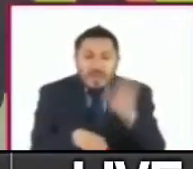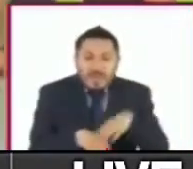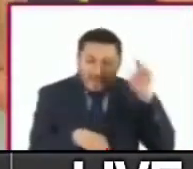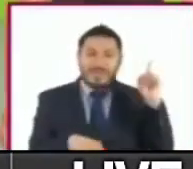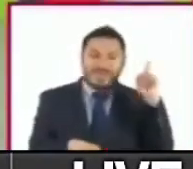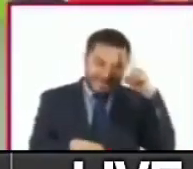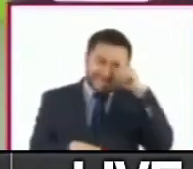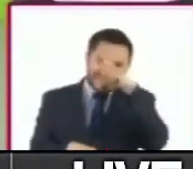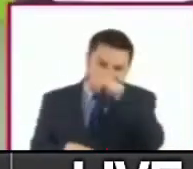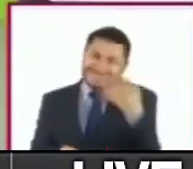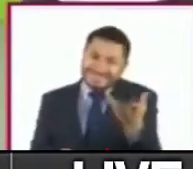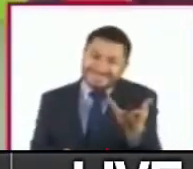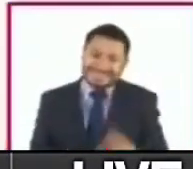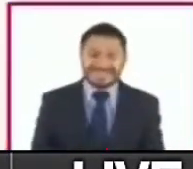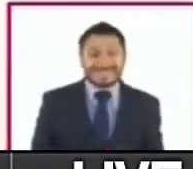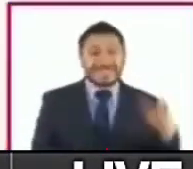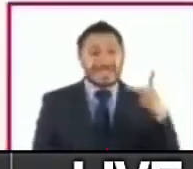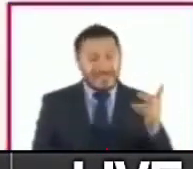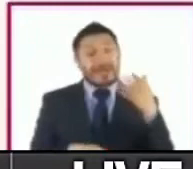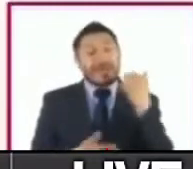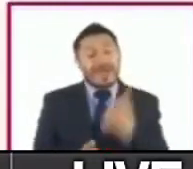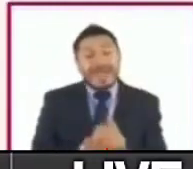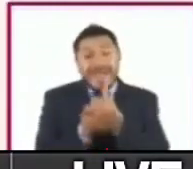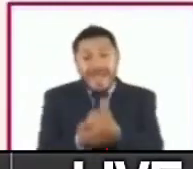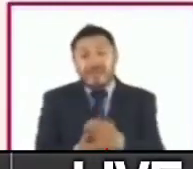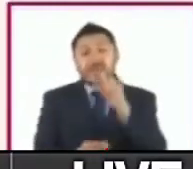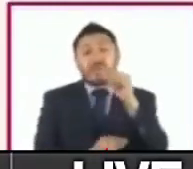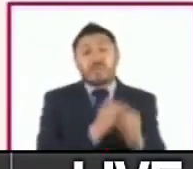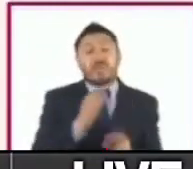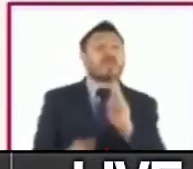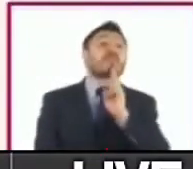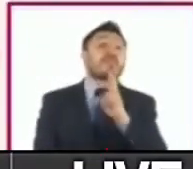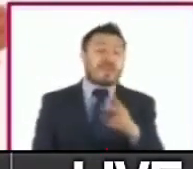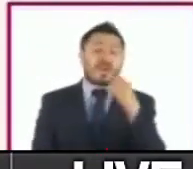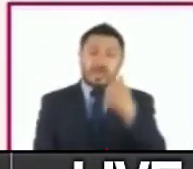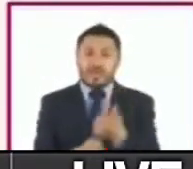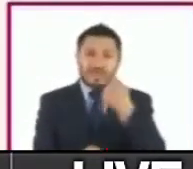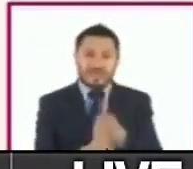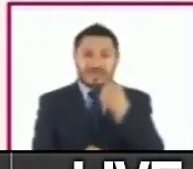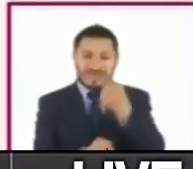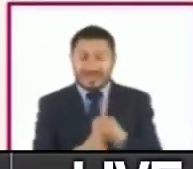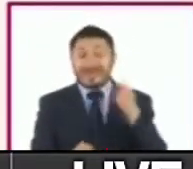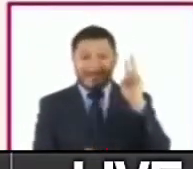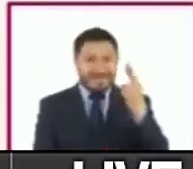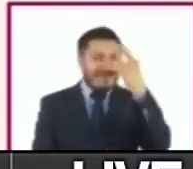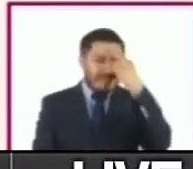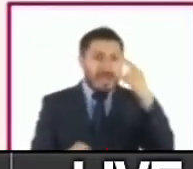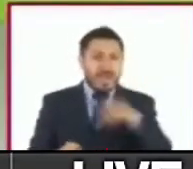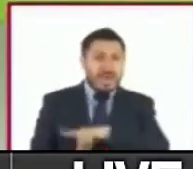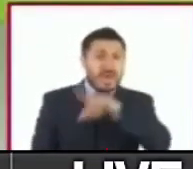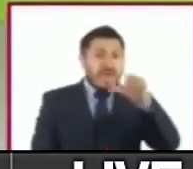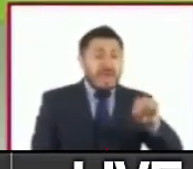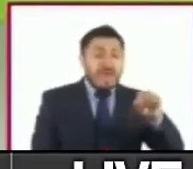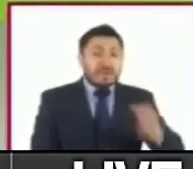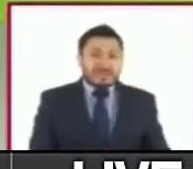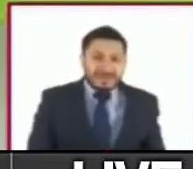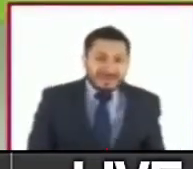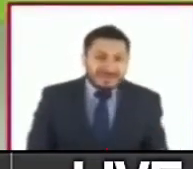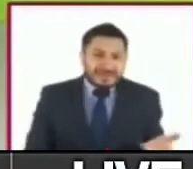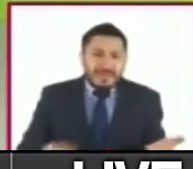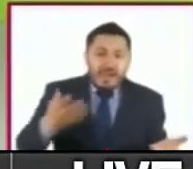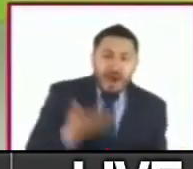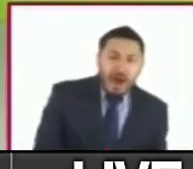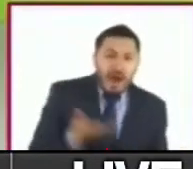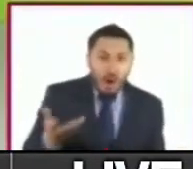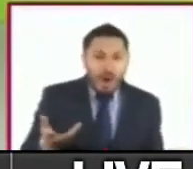es un poquito más complicado, pero eso nos ayuda a ser mejores. ¿Se acuerdan cómo era después de lanzar con la palma de la mano hacia